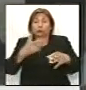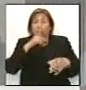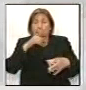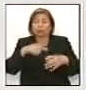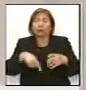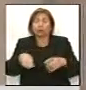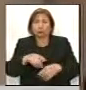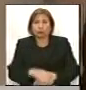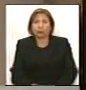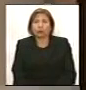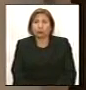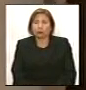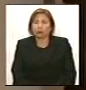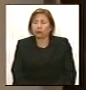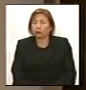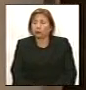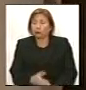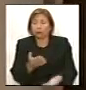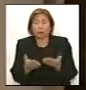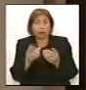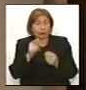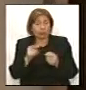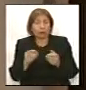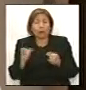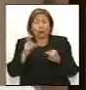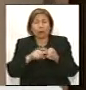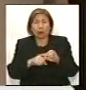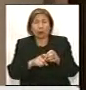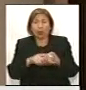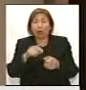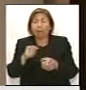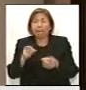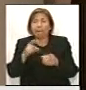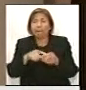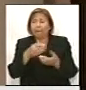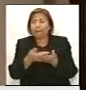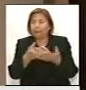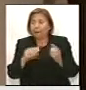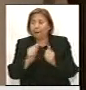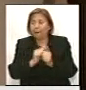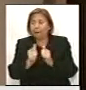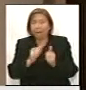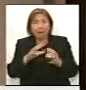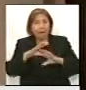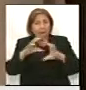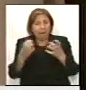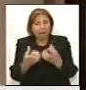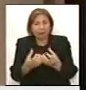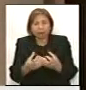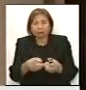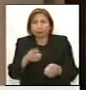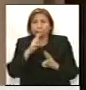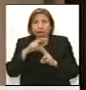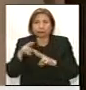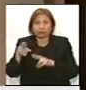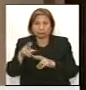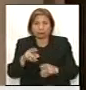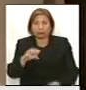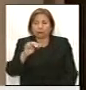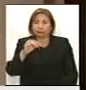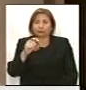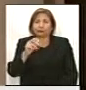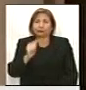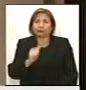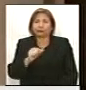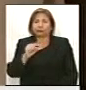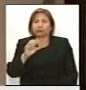cuencas. En el tema del Plan Integral de Control de Inundaciones y Movimientos en Masa en el río Matagente, está a